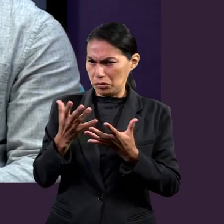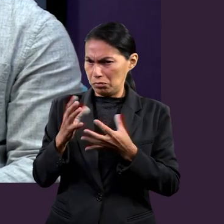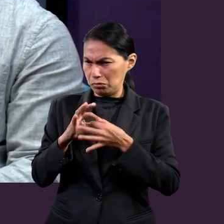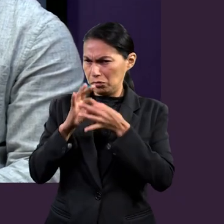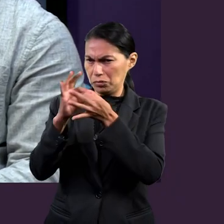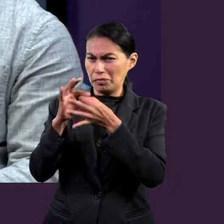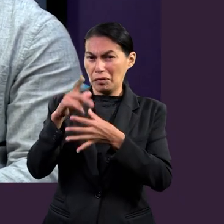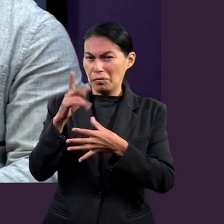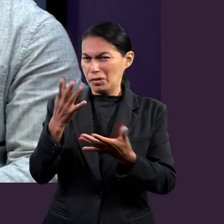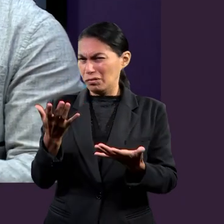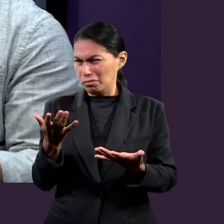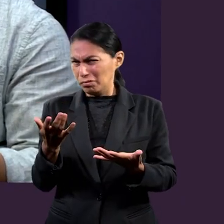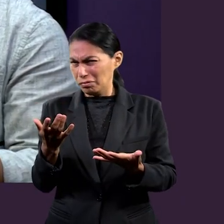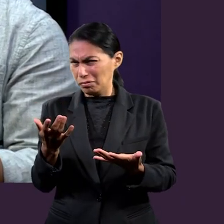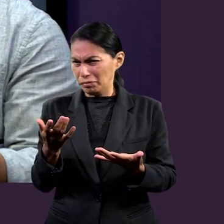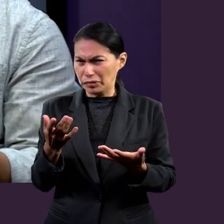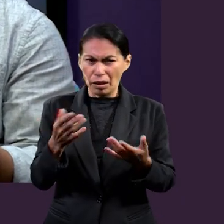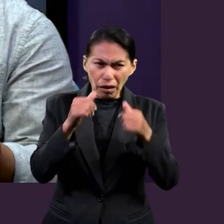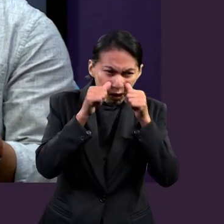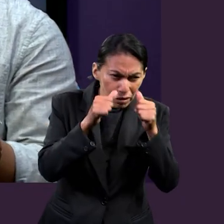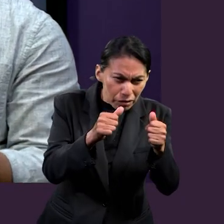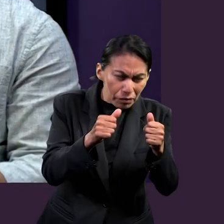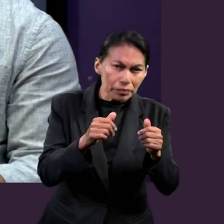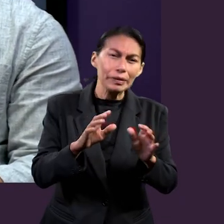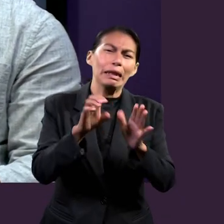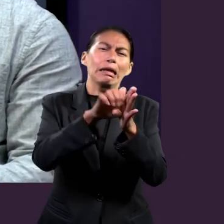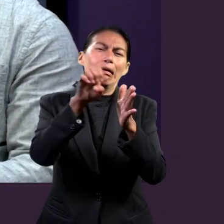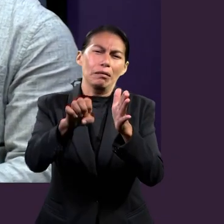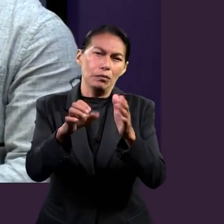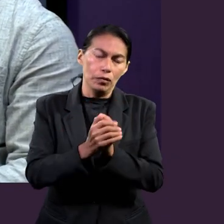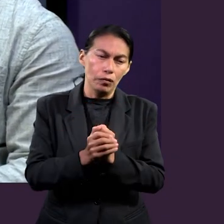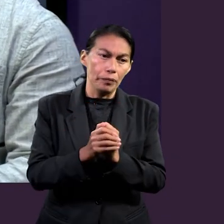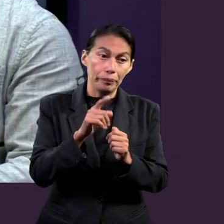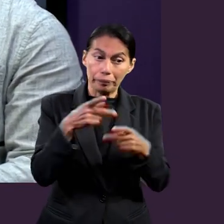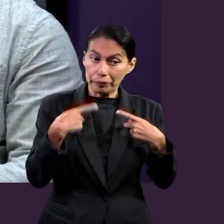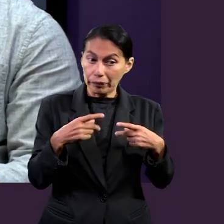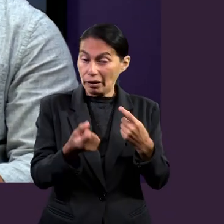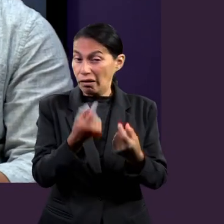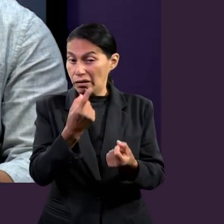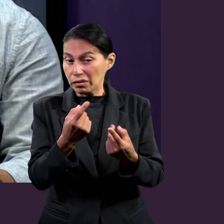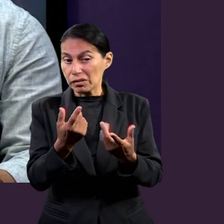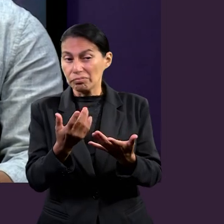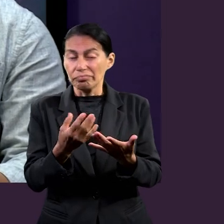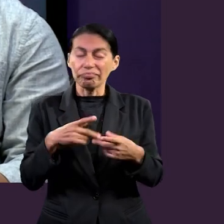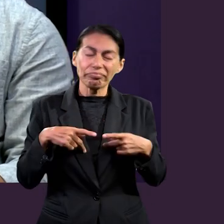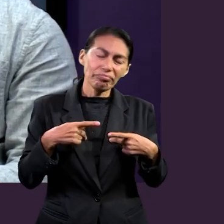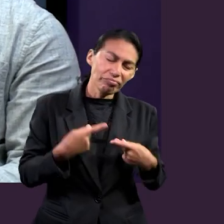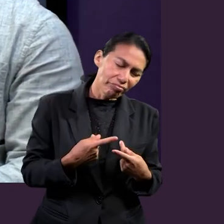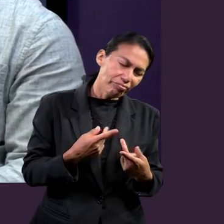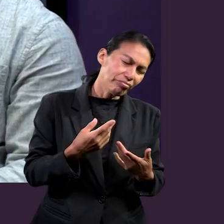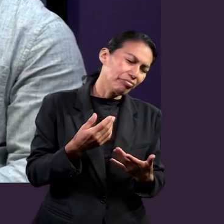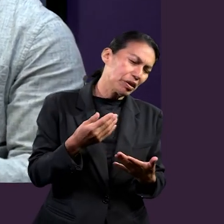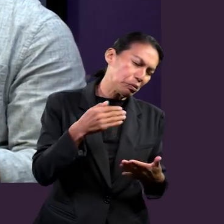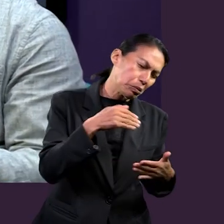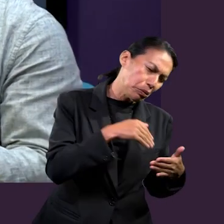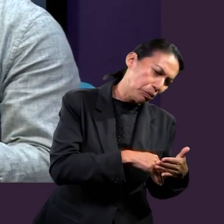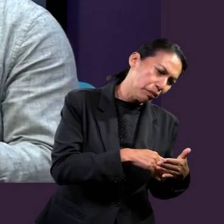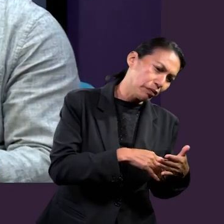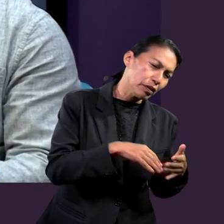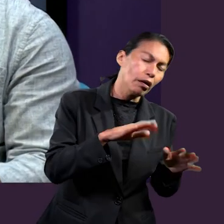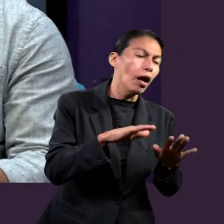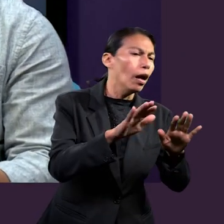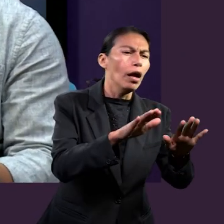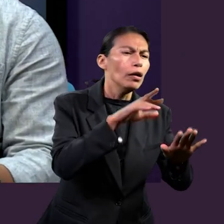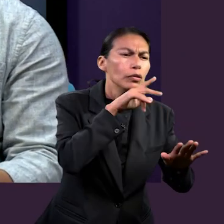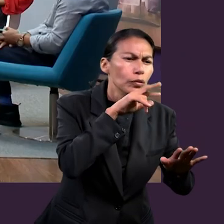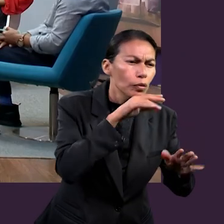estar pendiente de tu hermano si cae, o sea, no ser pie de tropiezo, pero cuando viene a lo que dice la